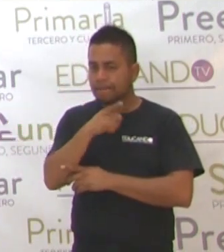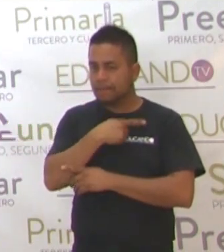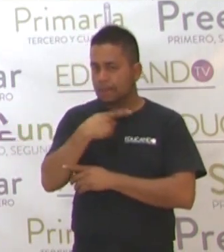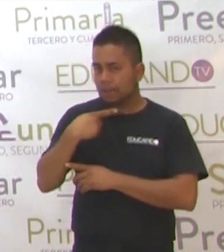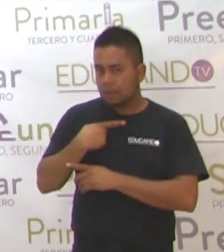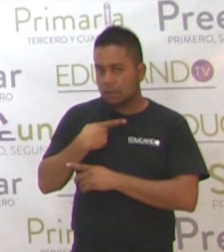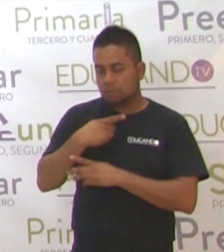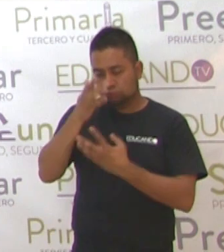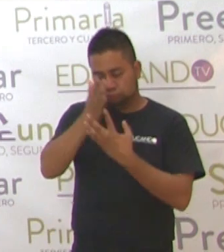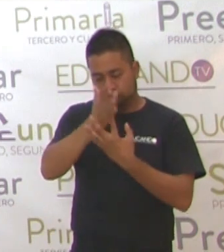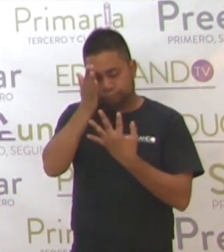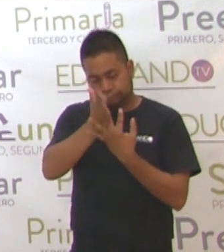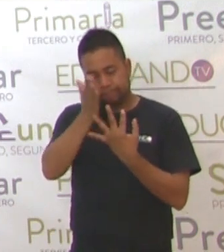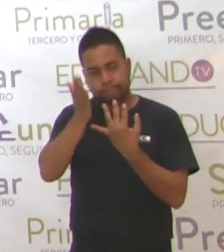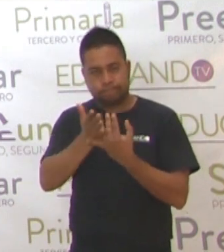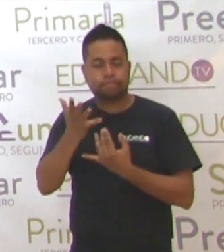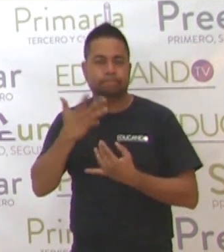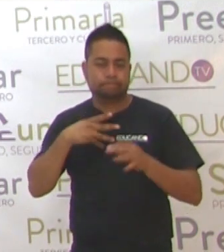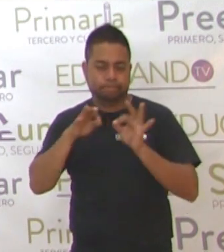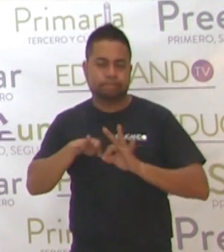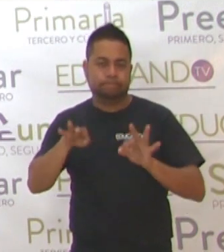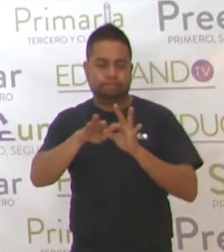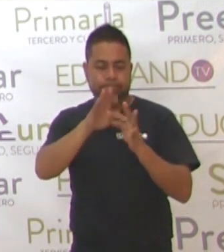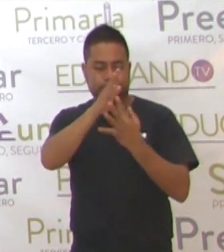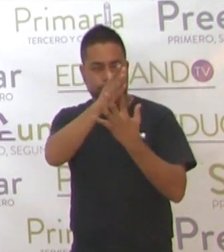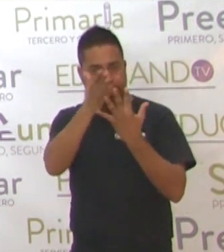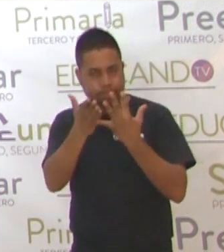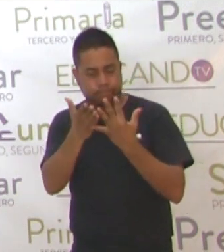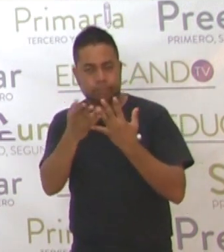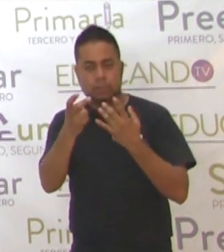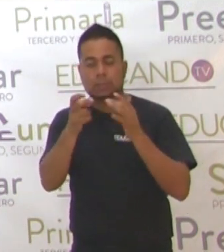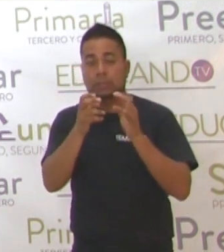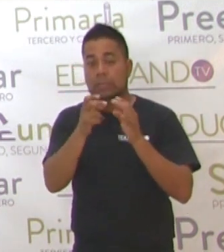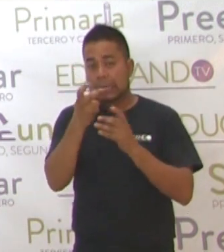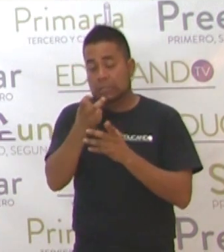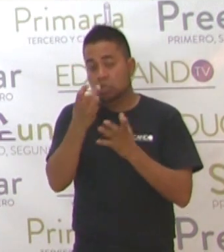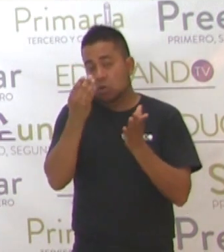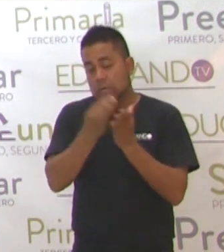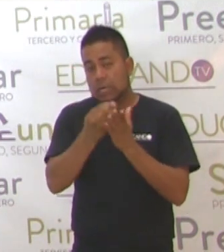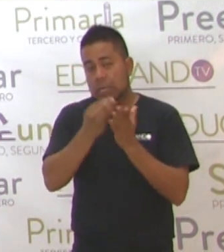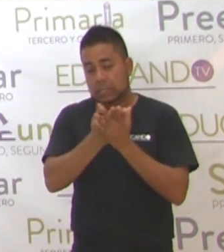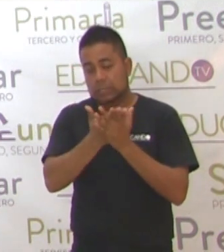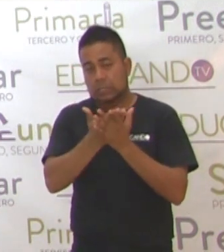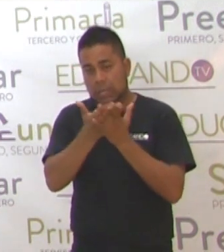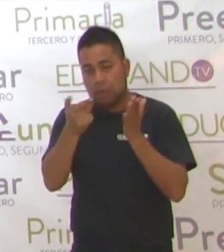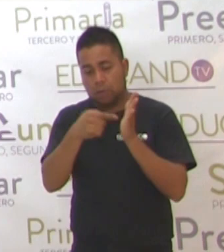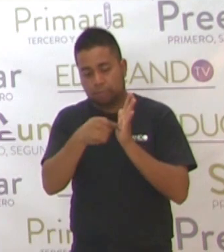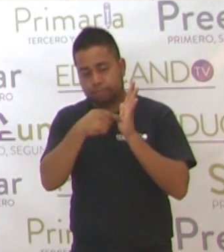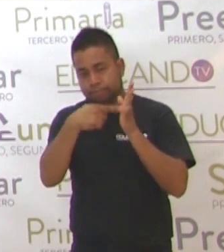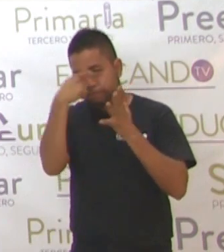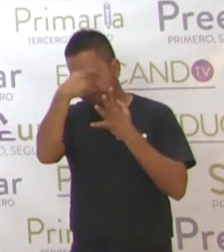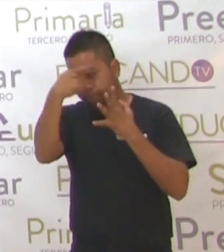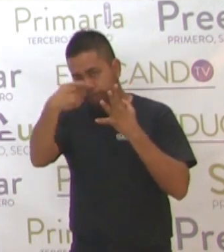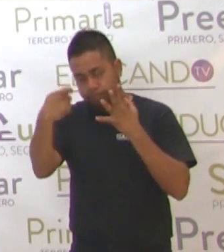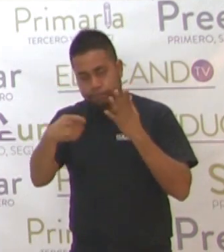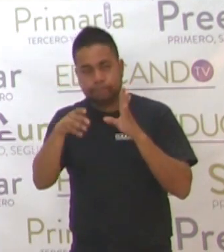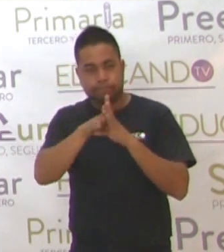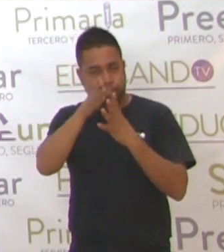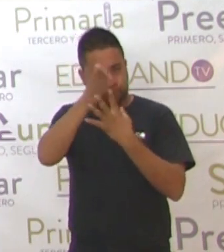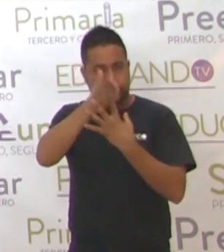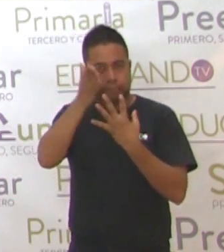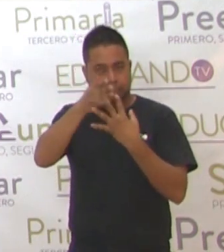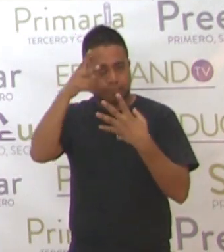clasificación importante y esa es la clasificación que en esta sesión vamos a estar trabajando mucha atención